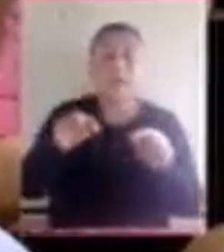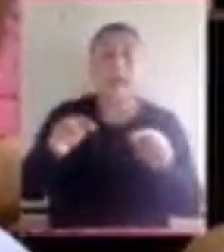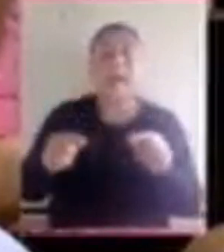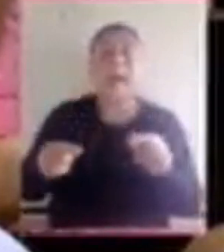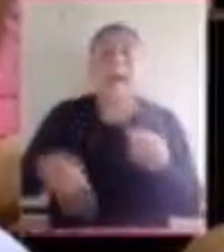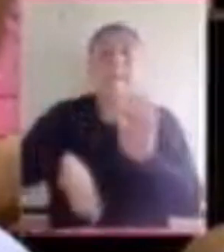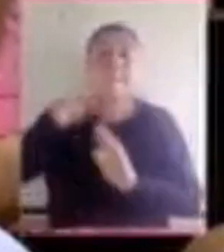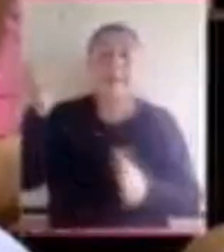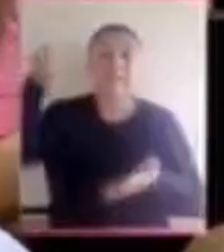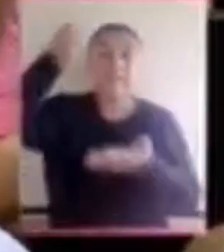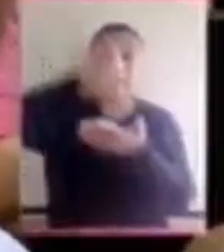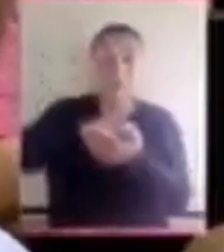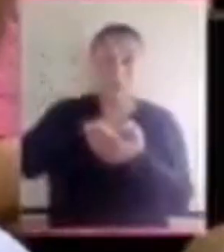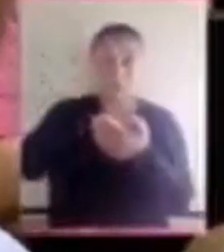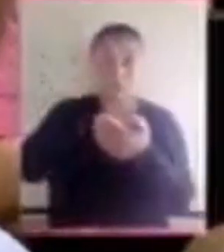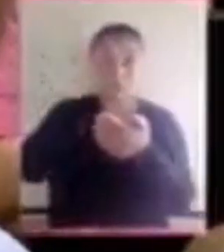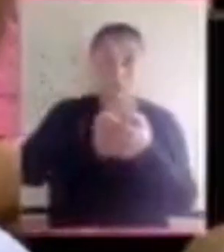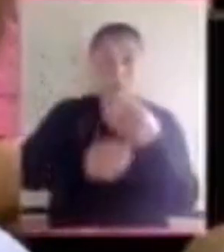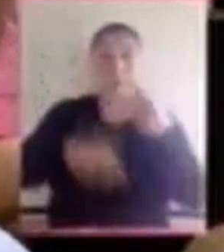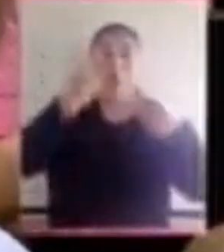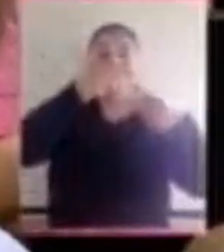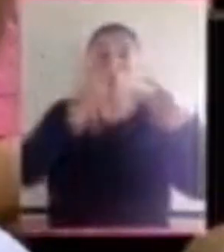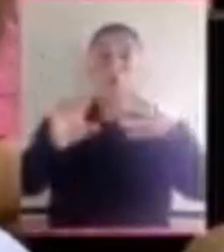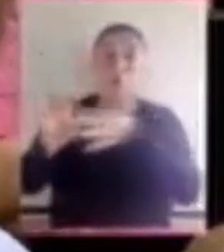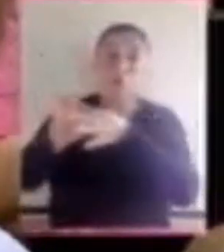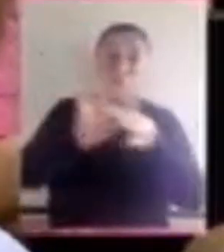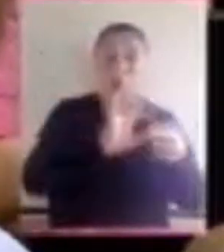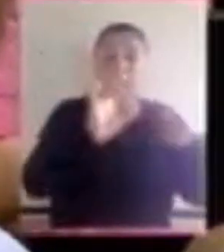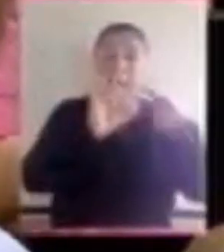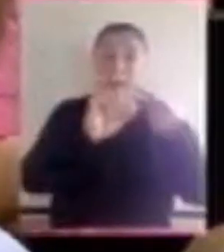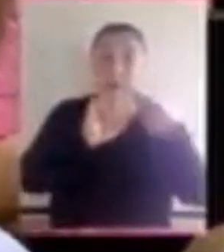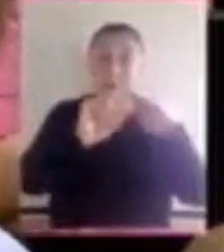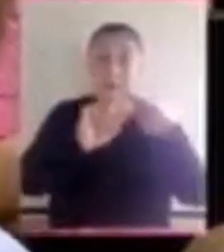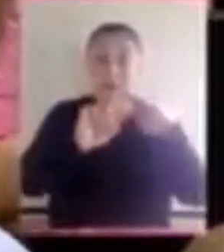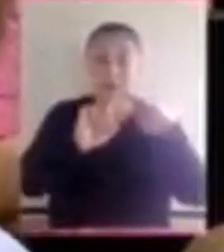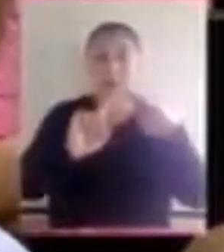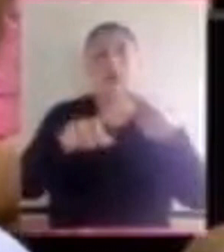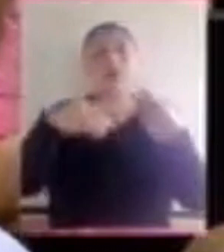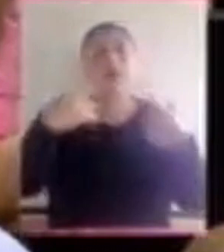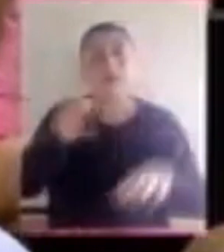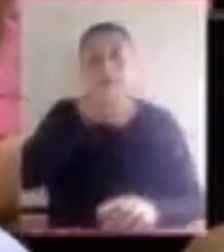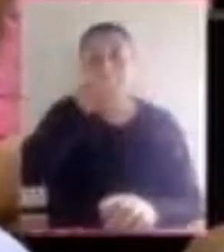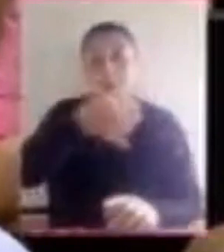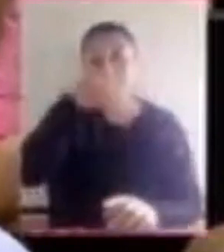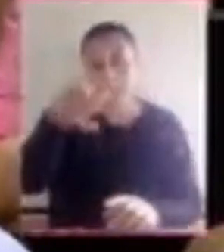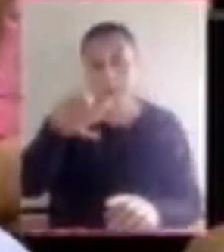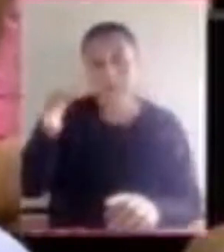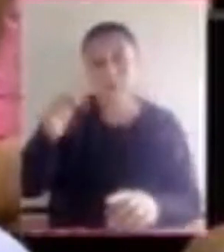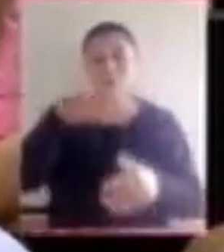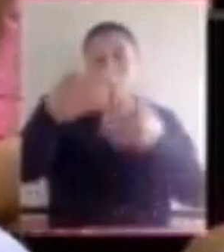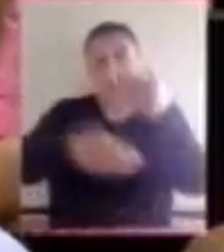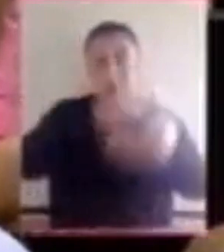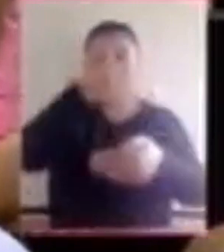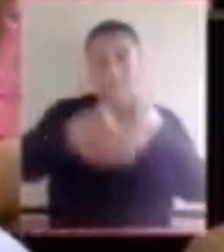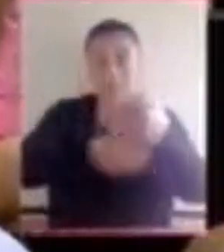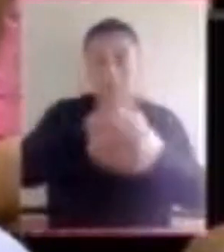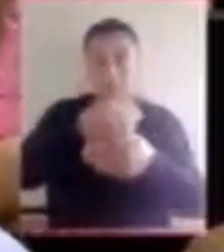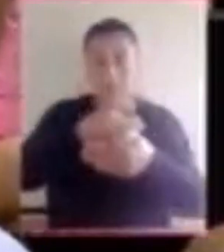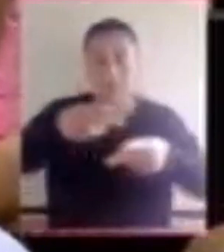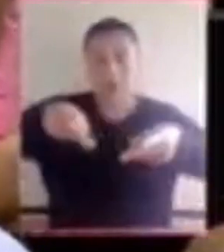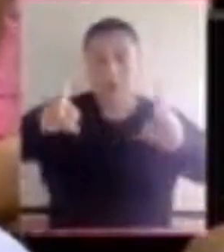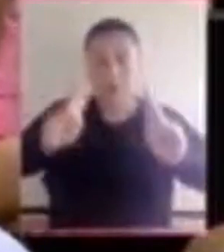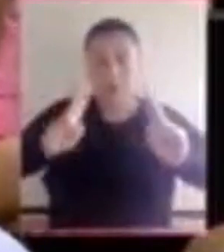plazo, y voy a dar dos razones. La primera, que ya se ha mencionado bastante, es el avance en derechos sociales que permite una